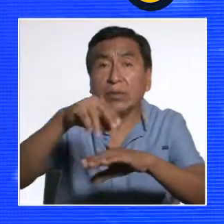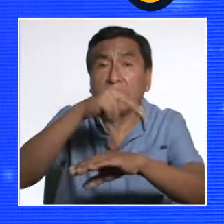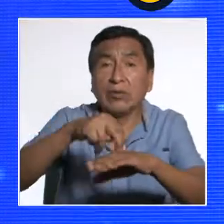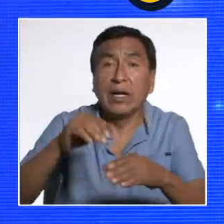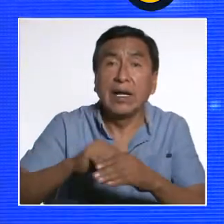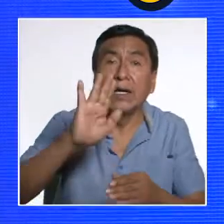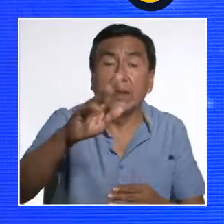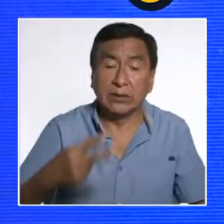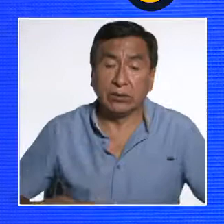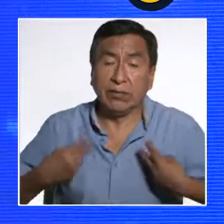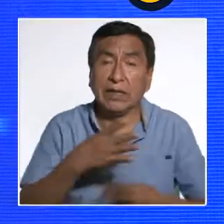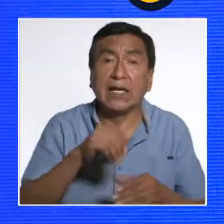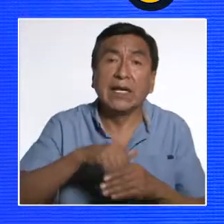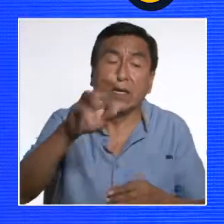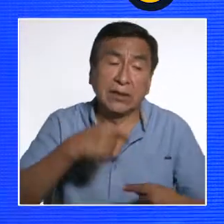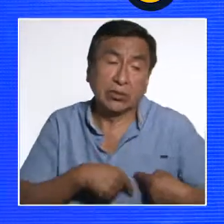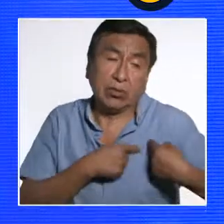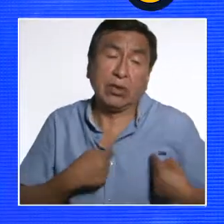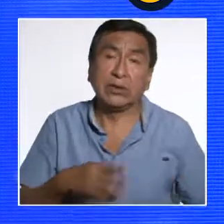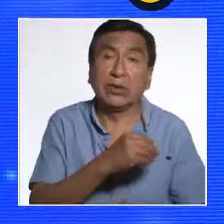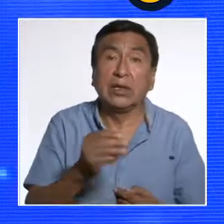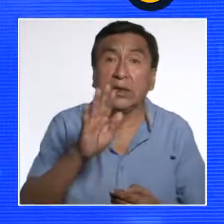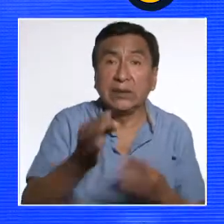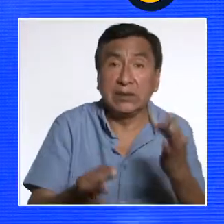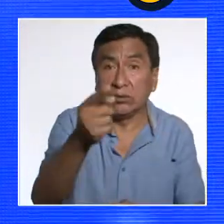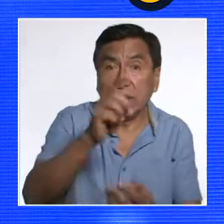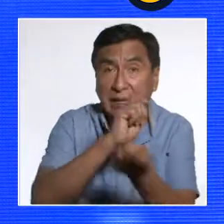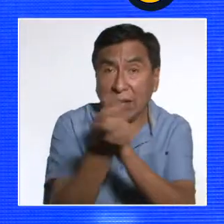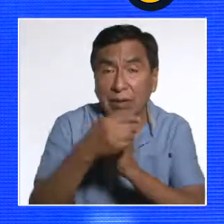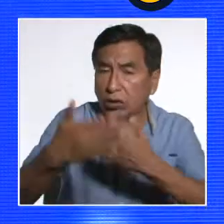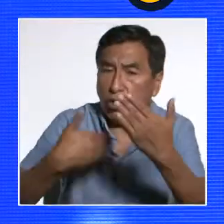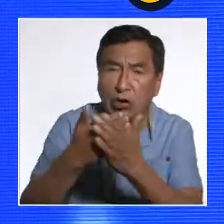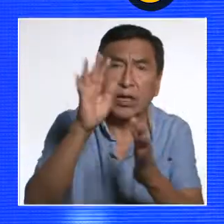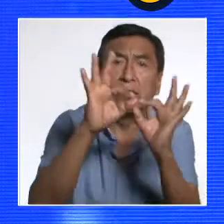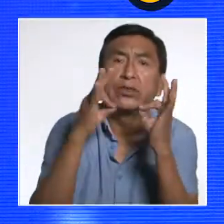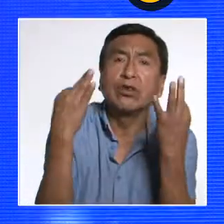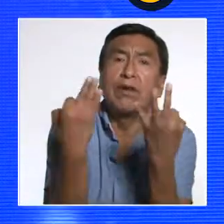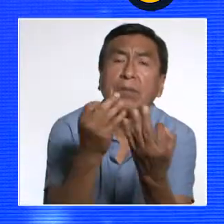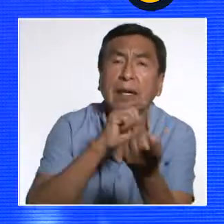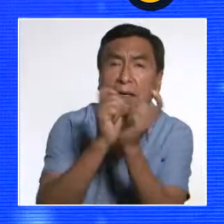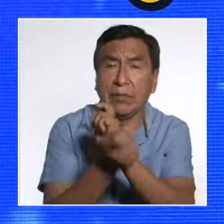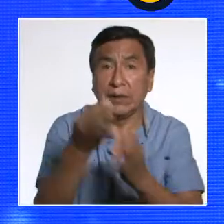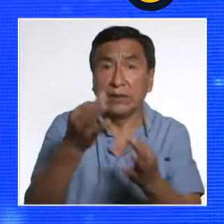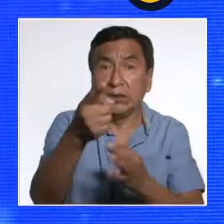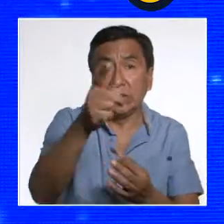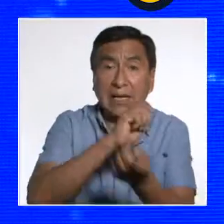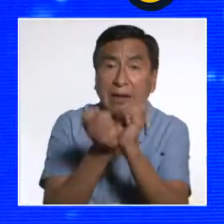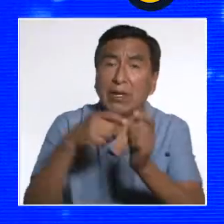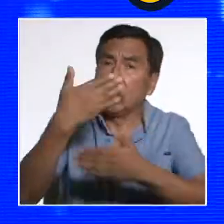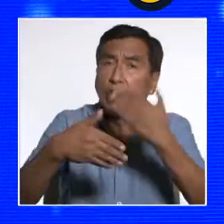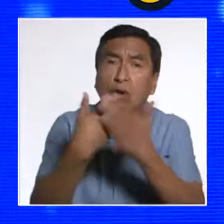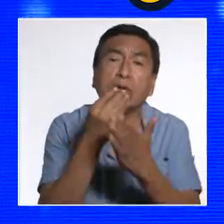en su corazón. Y si usted cambia, toda su familia cambiará. Si usted cambia, todo su hogar cambiará. ¿Por